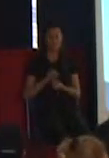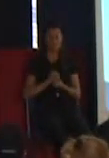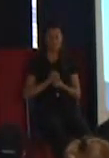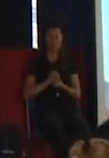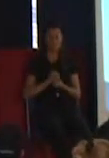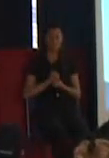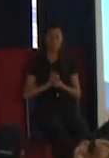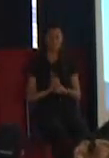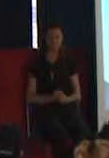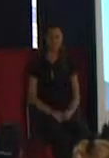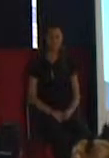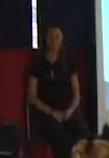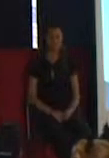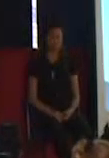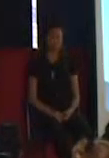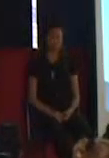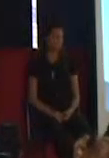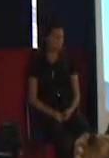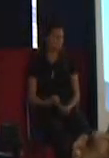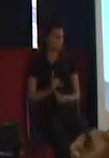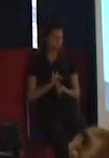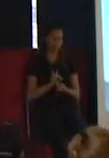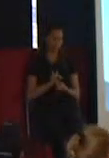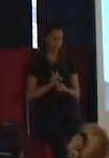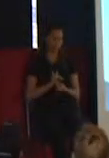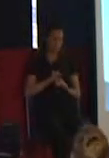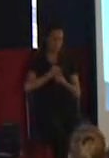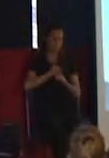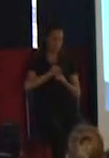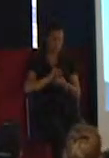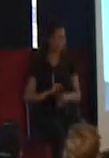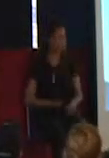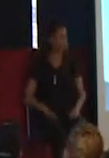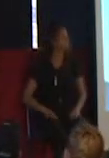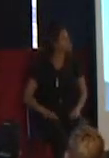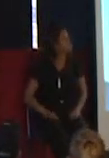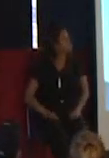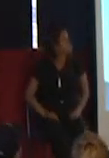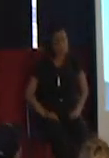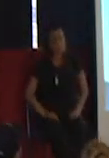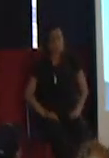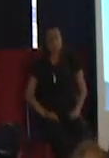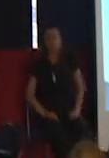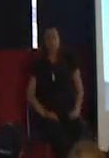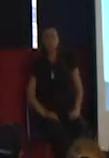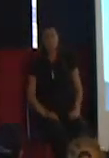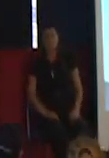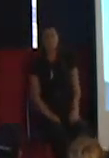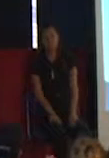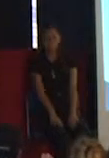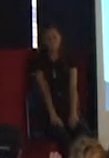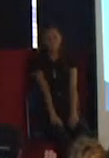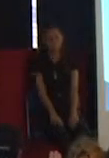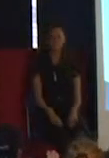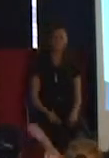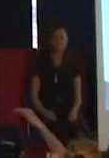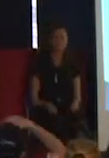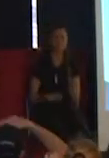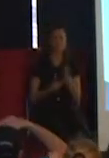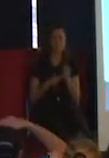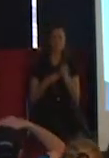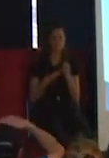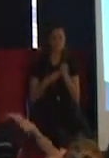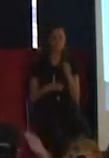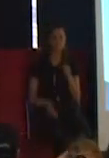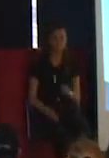Sí, desafortunadamente no estaba, de una u otra manera, no estaba reglamentado, y teniendo en cuenta